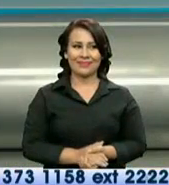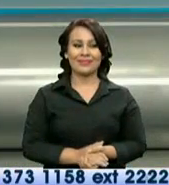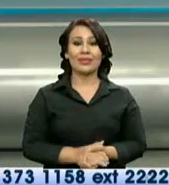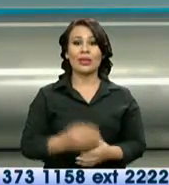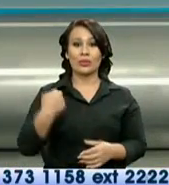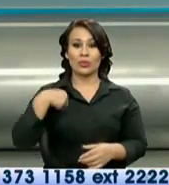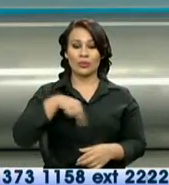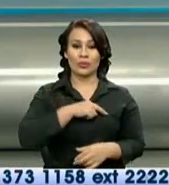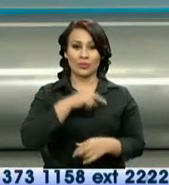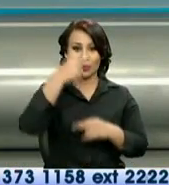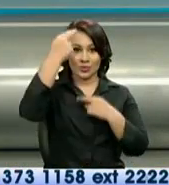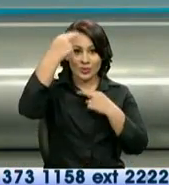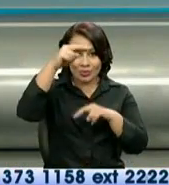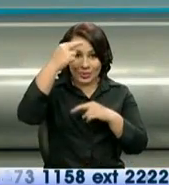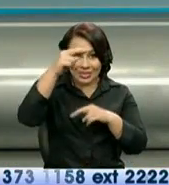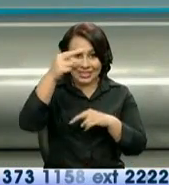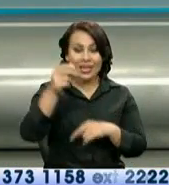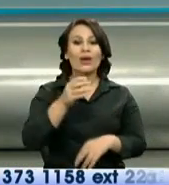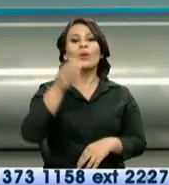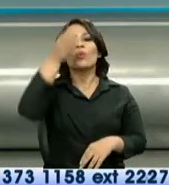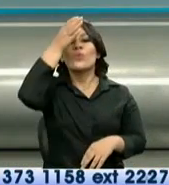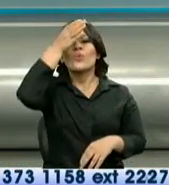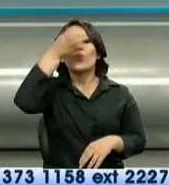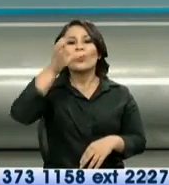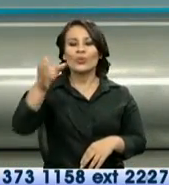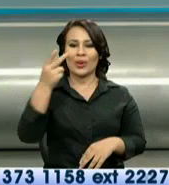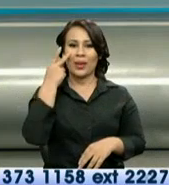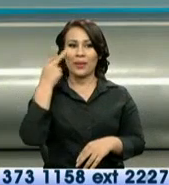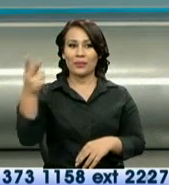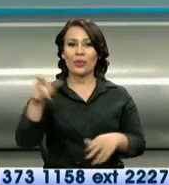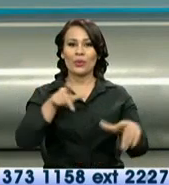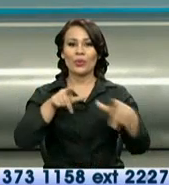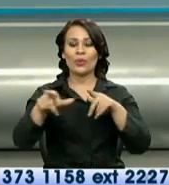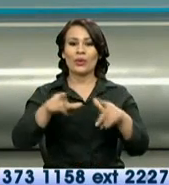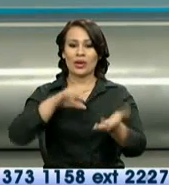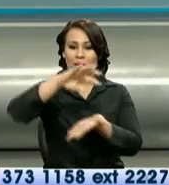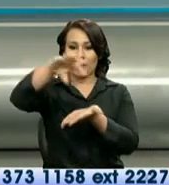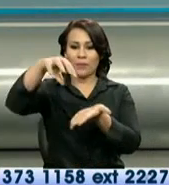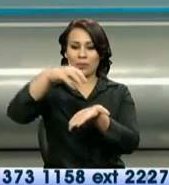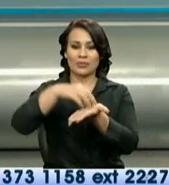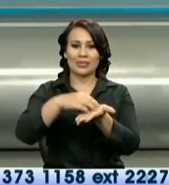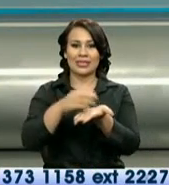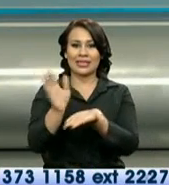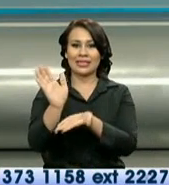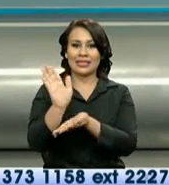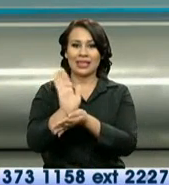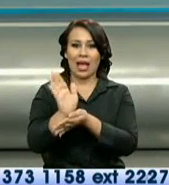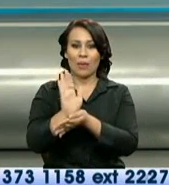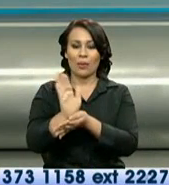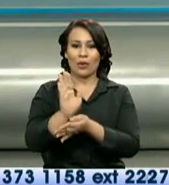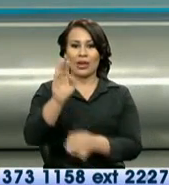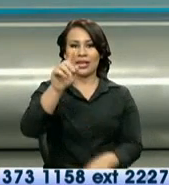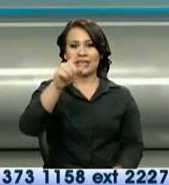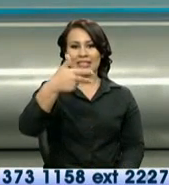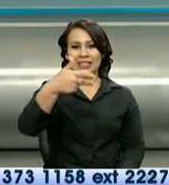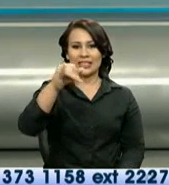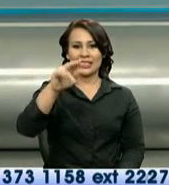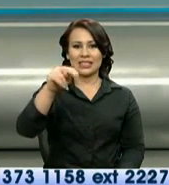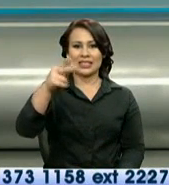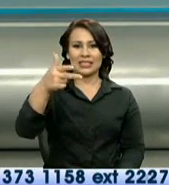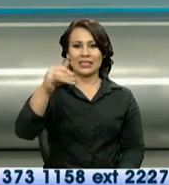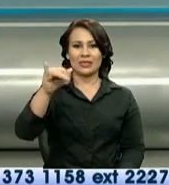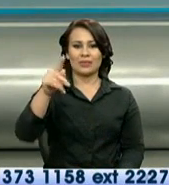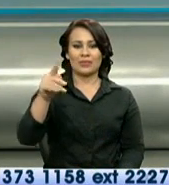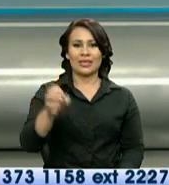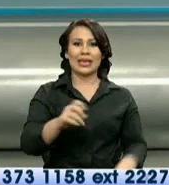Nuestra nota intercultural nos lleva a conocer uno de los principales atractivos turísticos de la provincia de Zamora Chinchipe. Se trata de un reloj